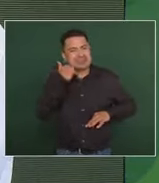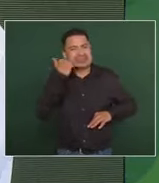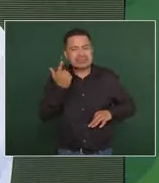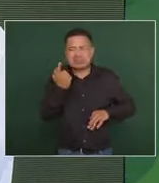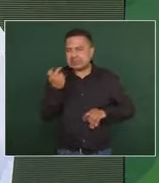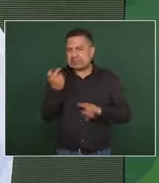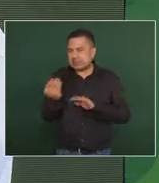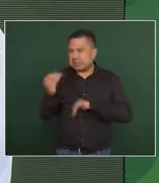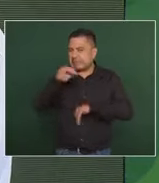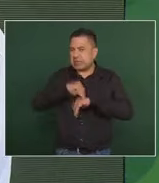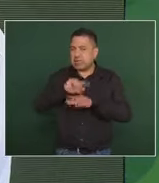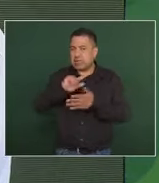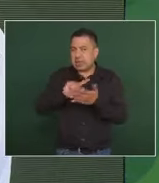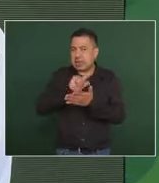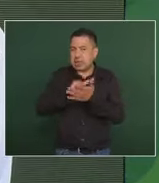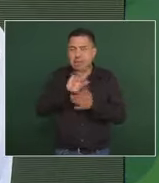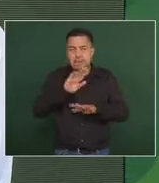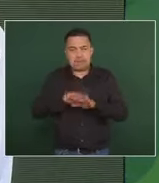considere delito grave